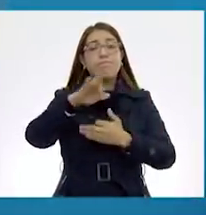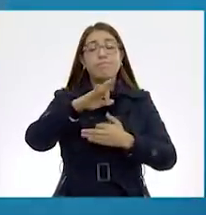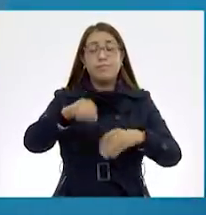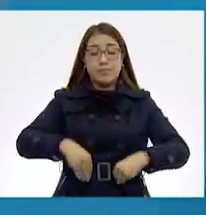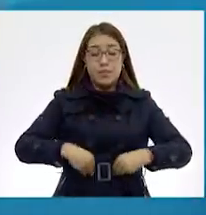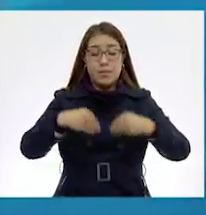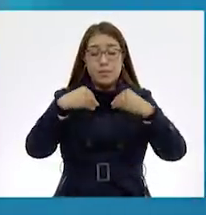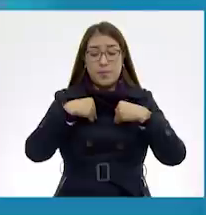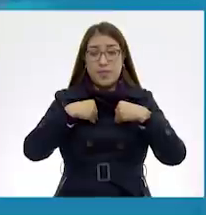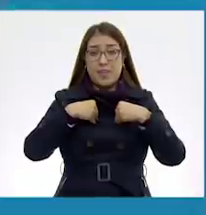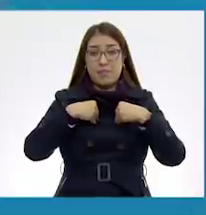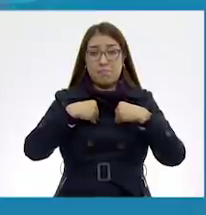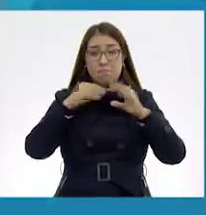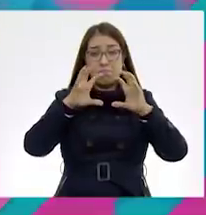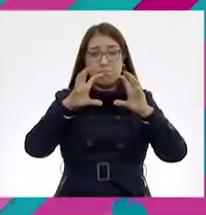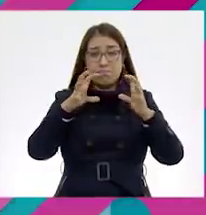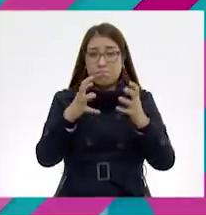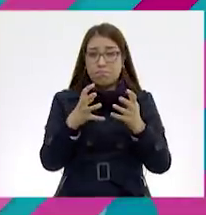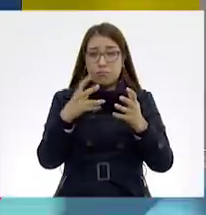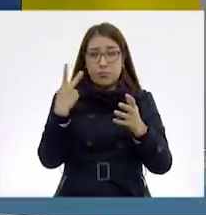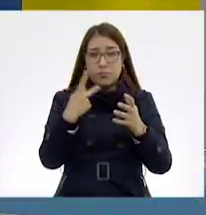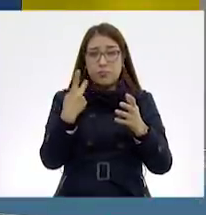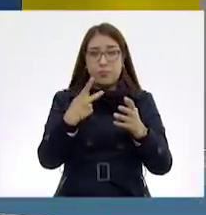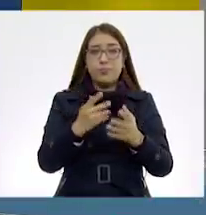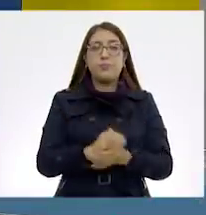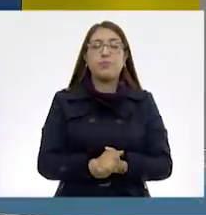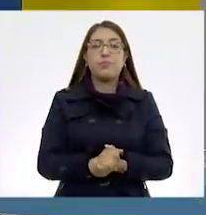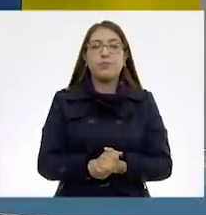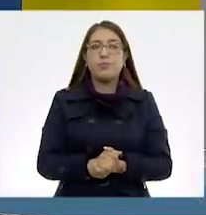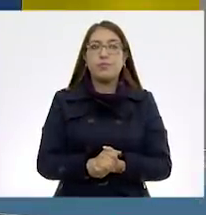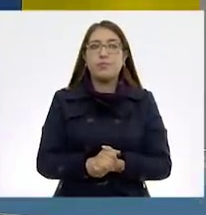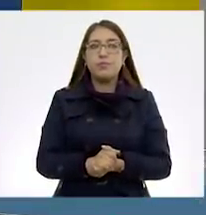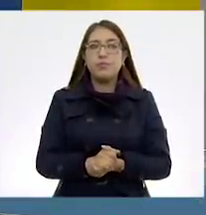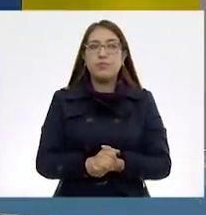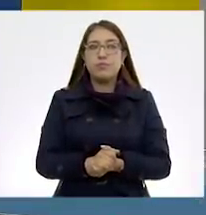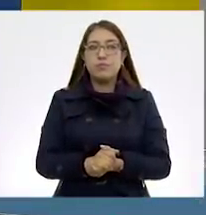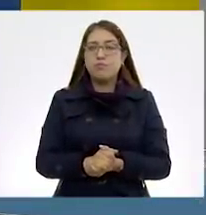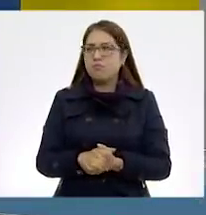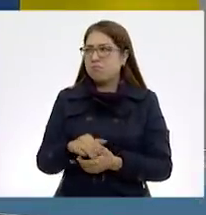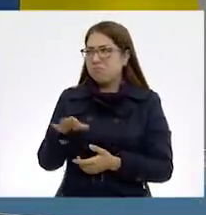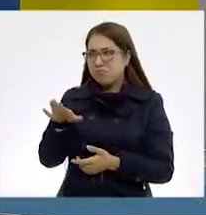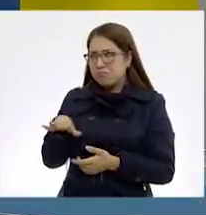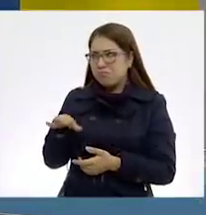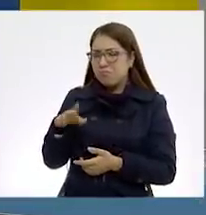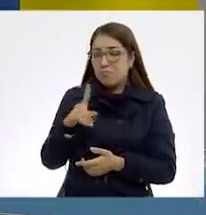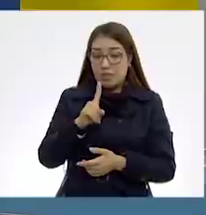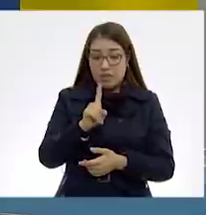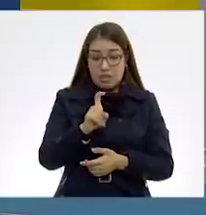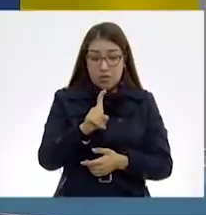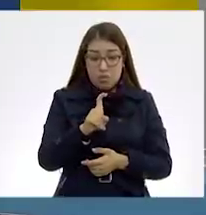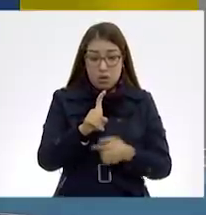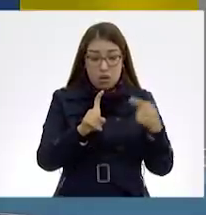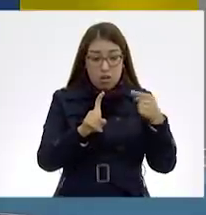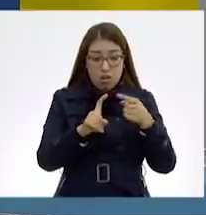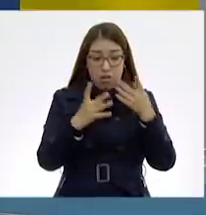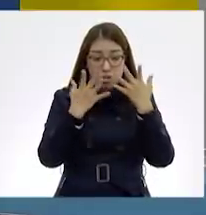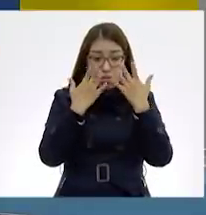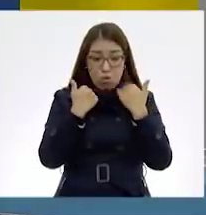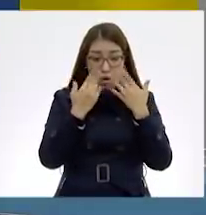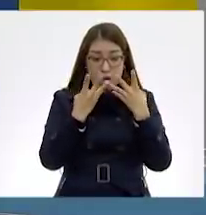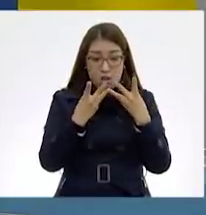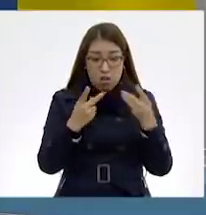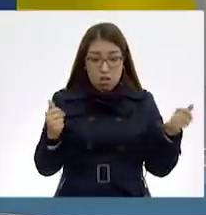vida en todo el planeta. Es decir, que sin el agua no sería posible que sucedan